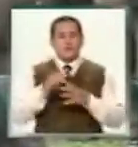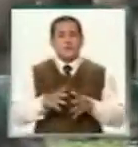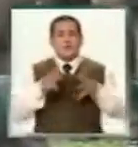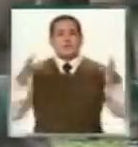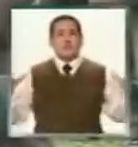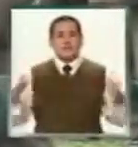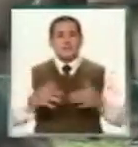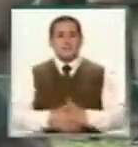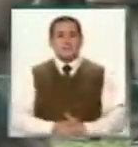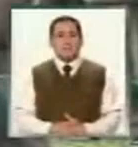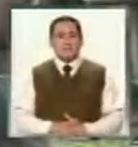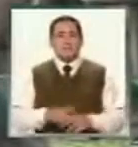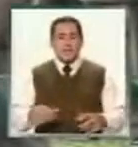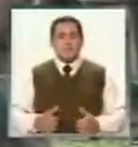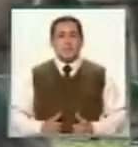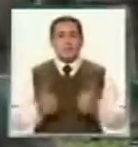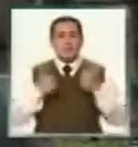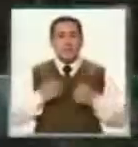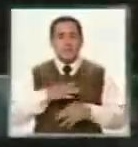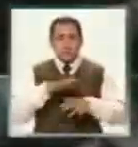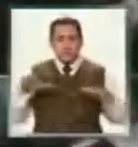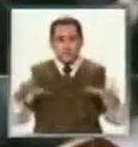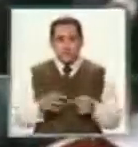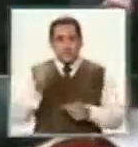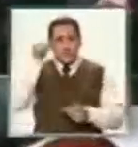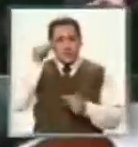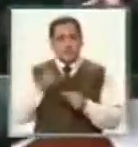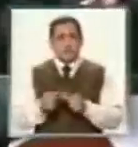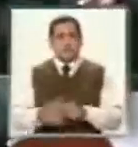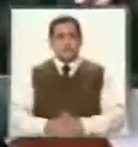grandeza, que vivirá en nuestros recuerdos.